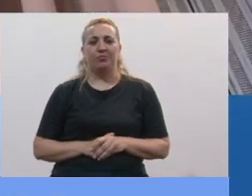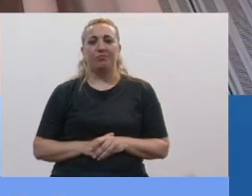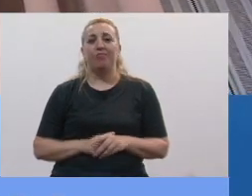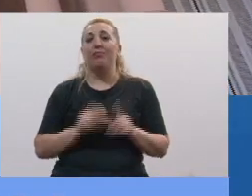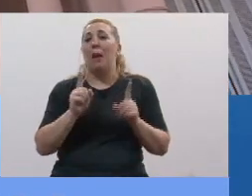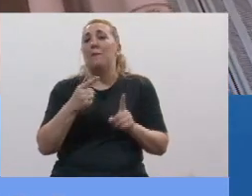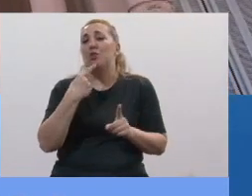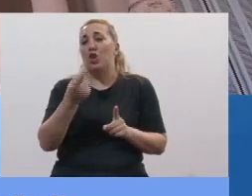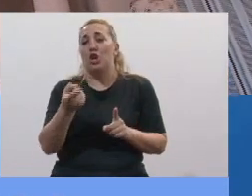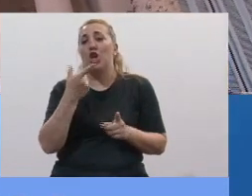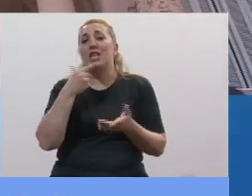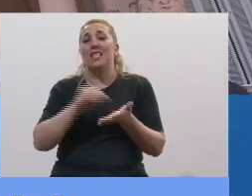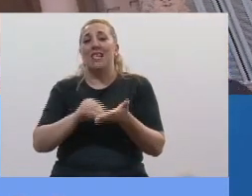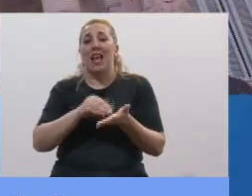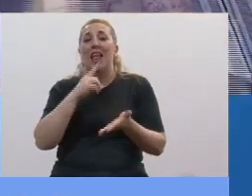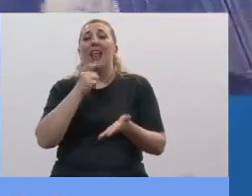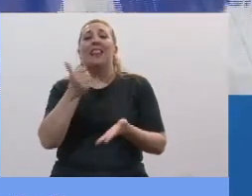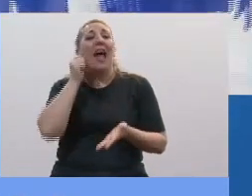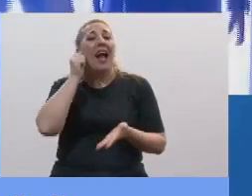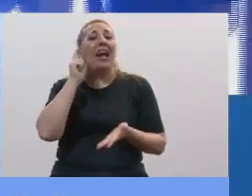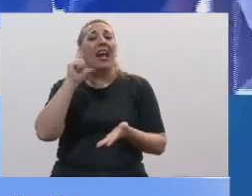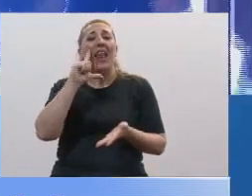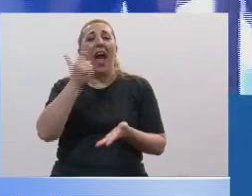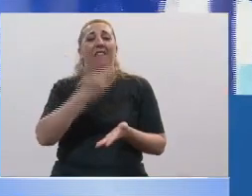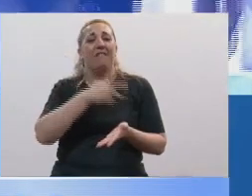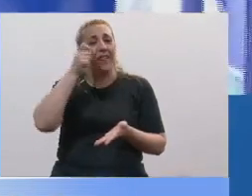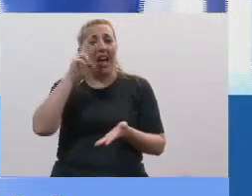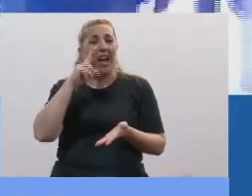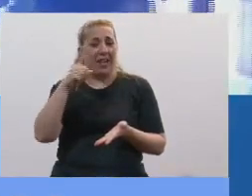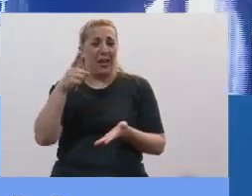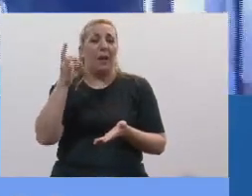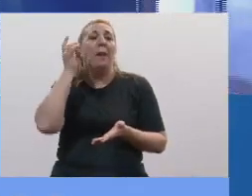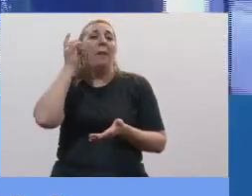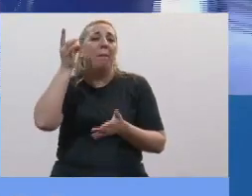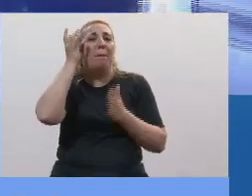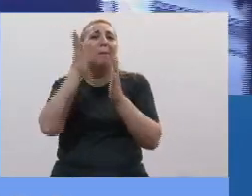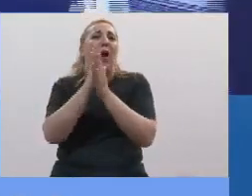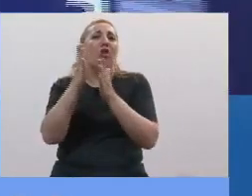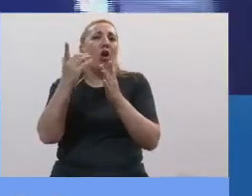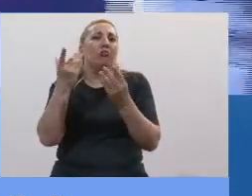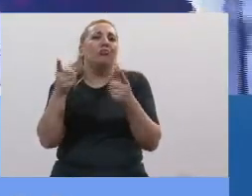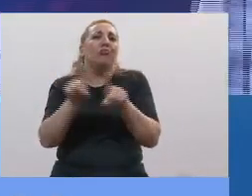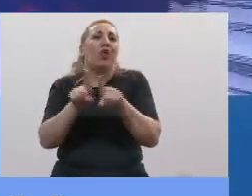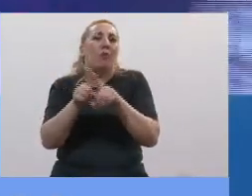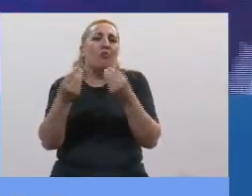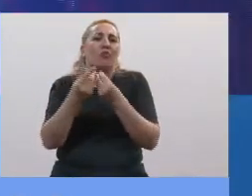Como decía la senadora Tagliaferri hace un rato, pidiendo perdón, ¿no?, en nombre de muchos argentinos